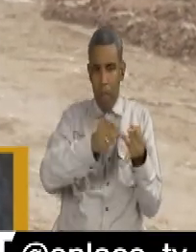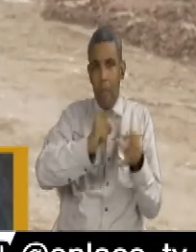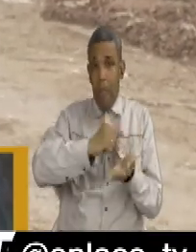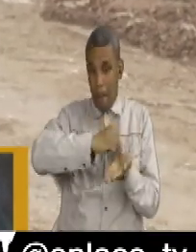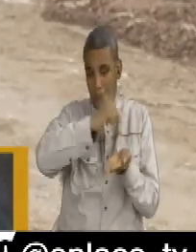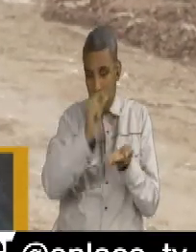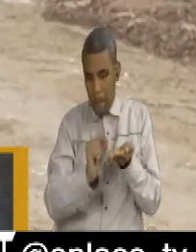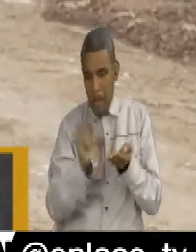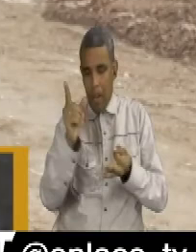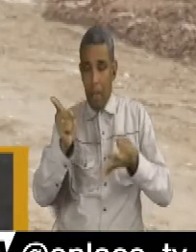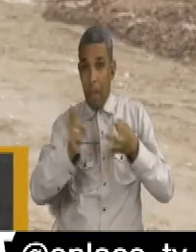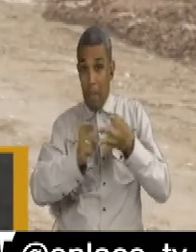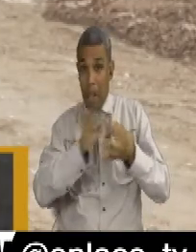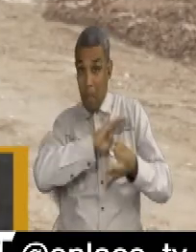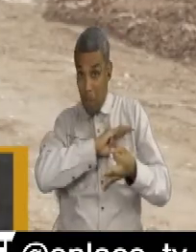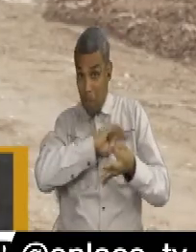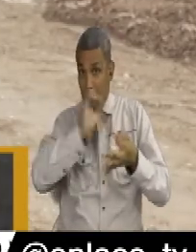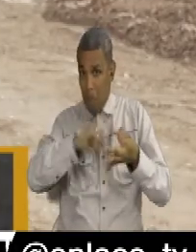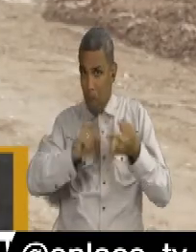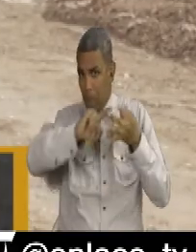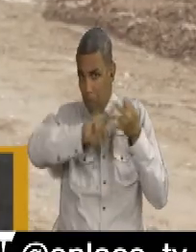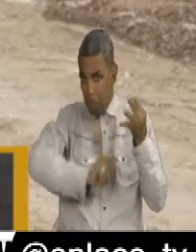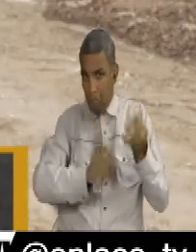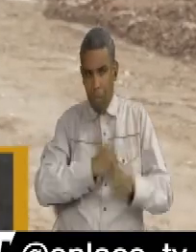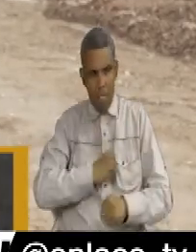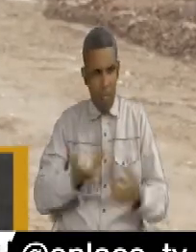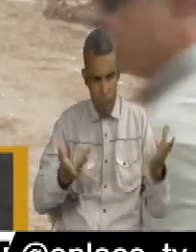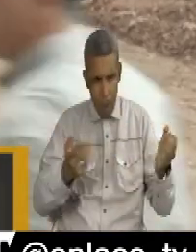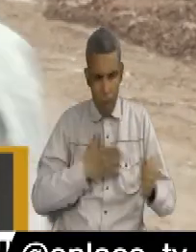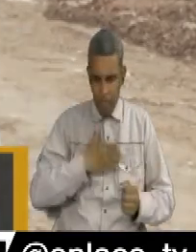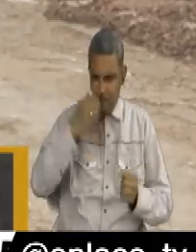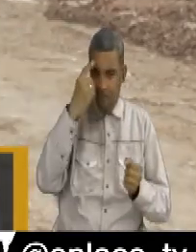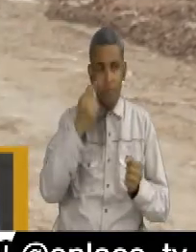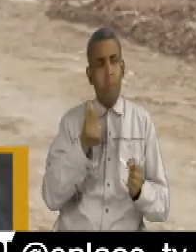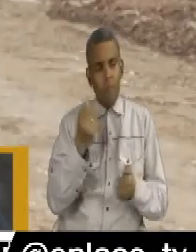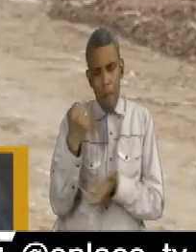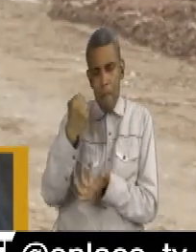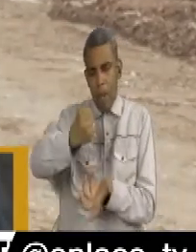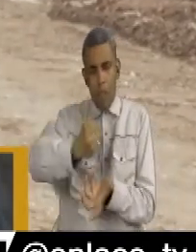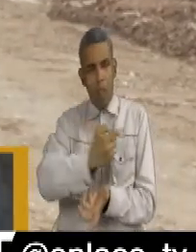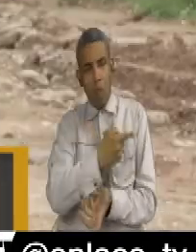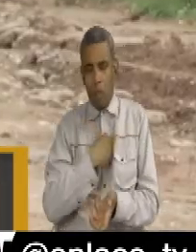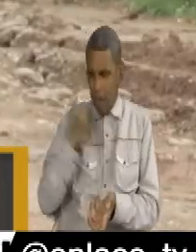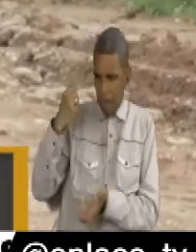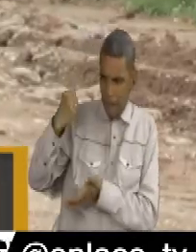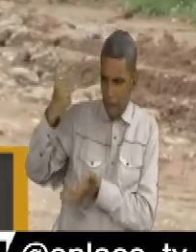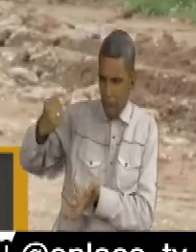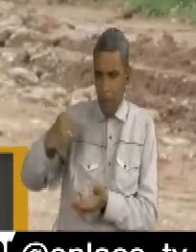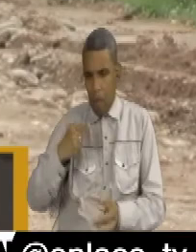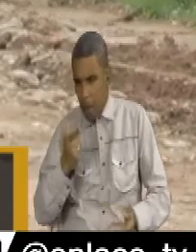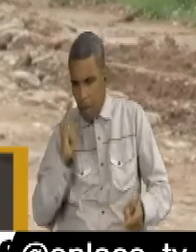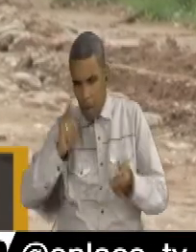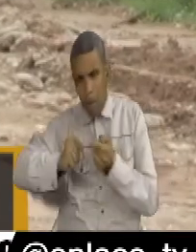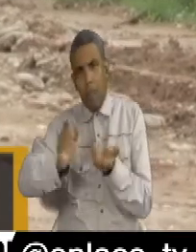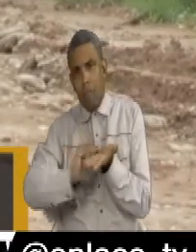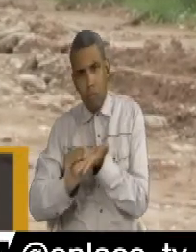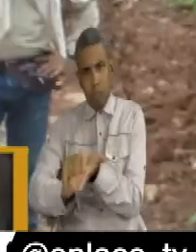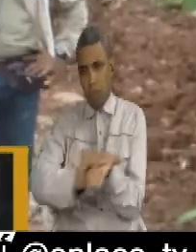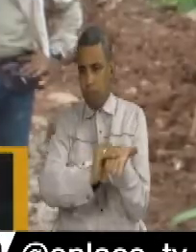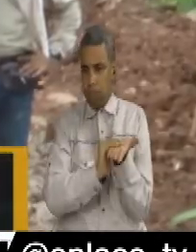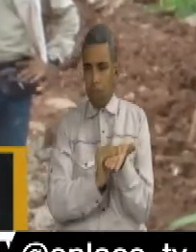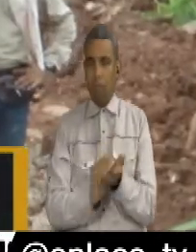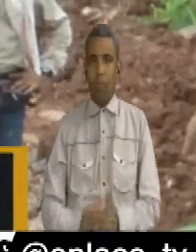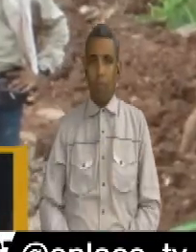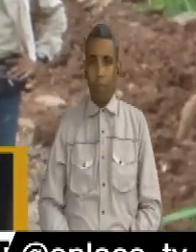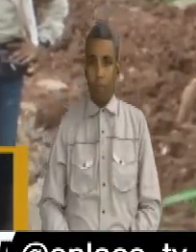municipio, de tal forma que podamos realizar estos mantenimientos y habilitar la vía. El gobierno local dio a conocer que aunque esta vía no